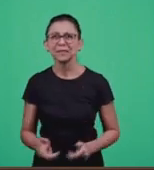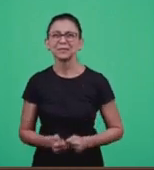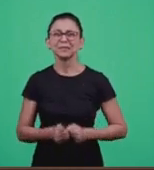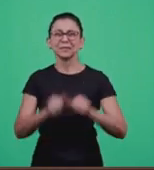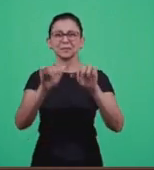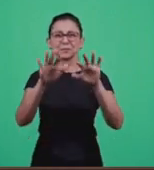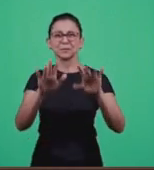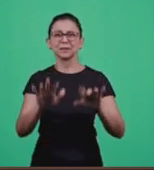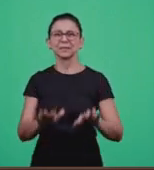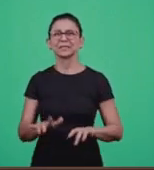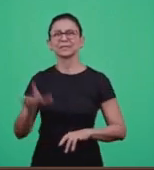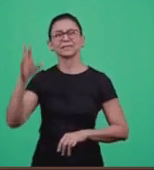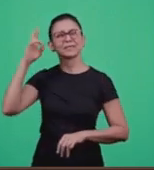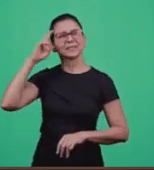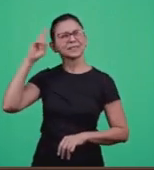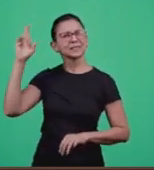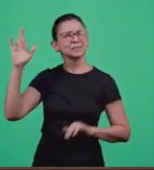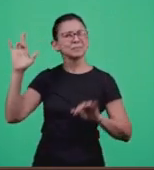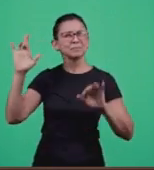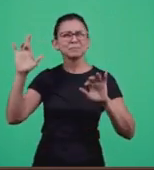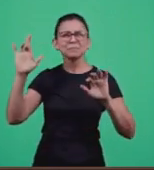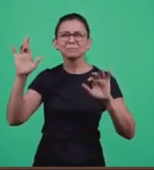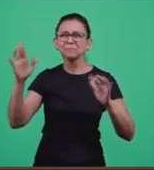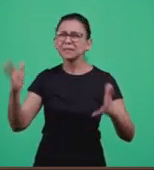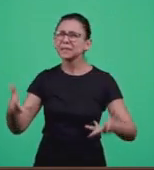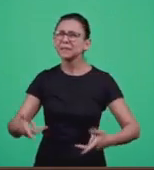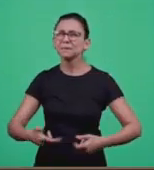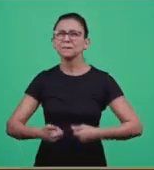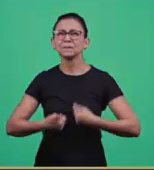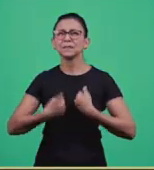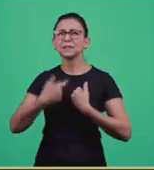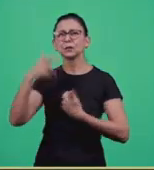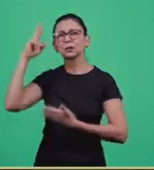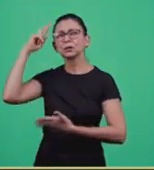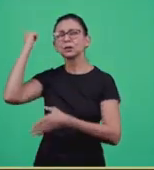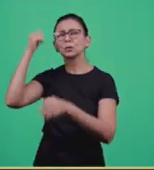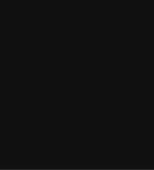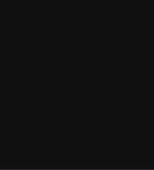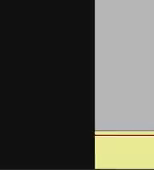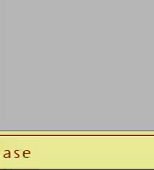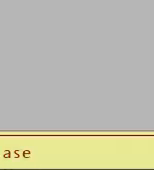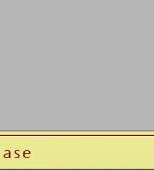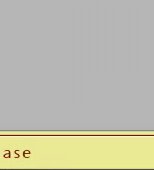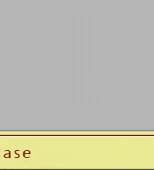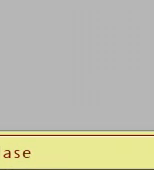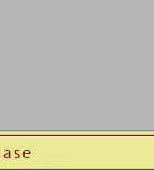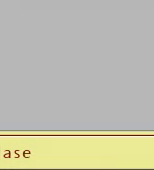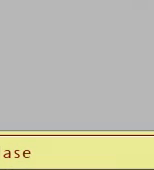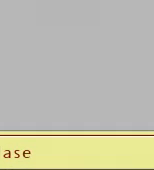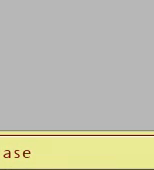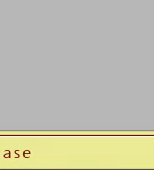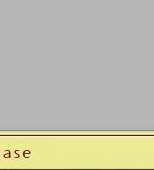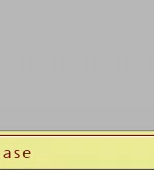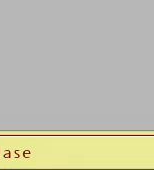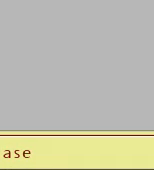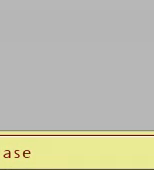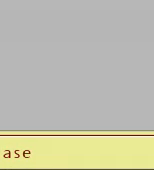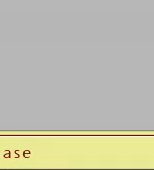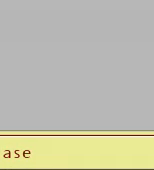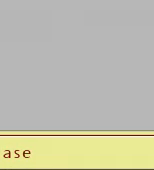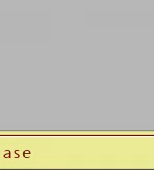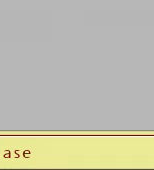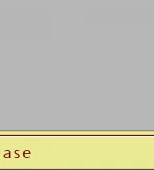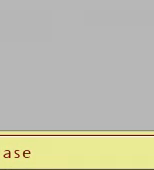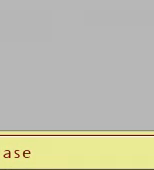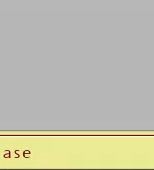del altar. ¡Qué maravilla poder disfrutar las bendiciones del Señor! ¡Qué maravilla que el Señor nos